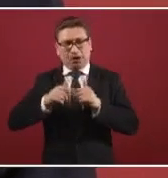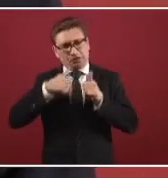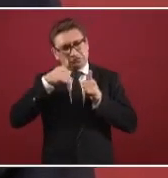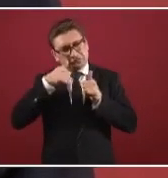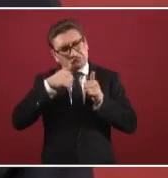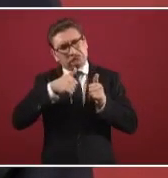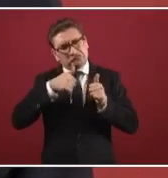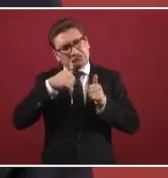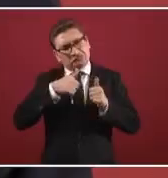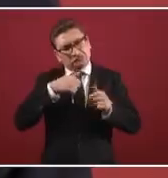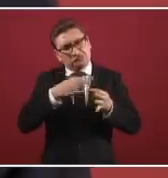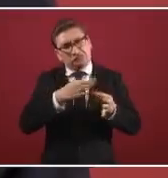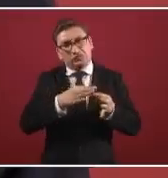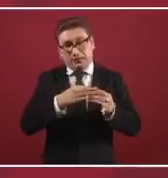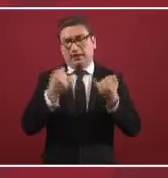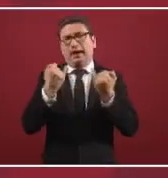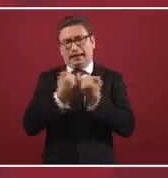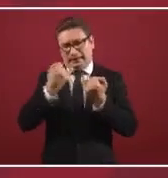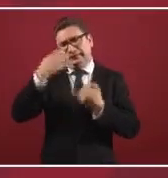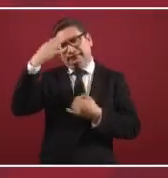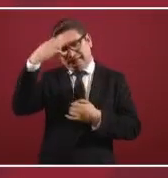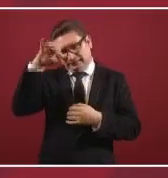cierta experiencia, que eso